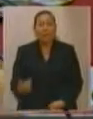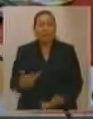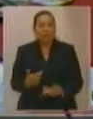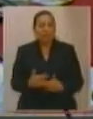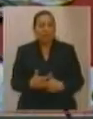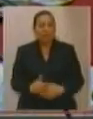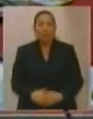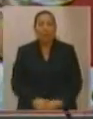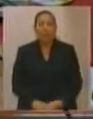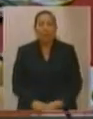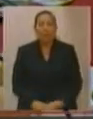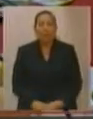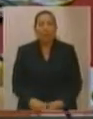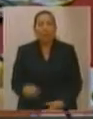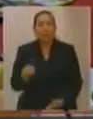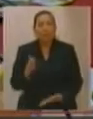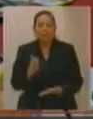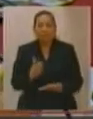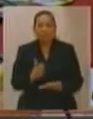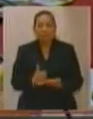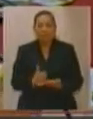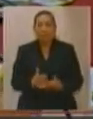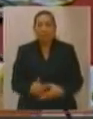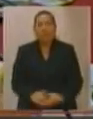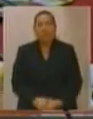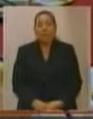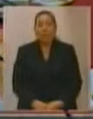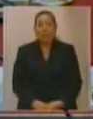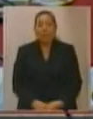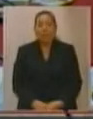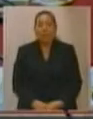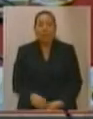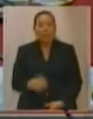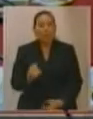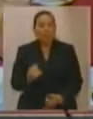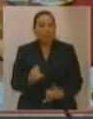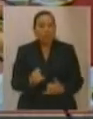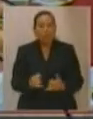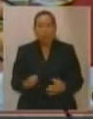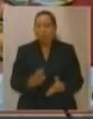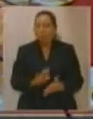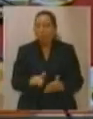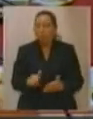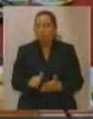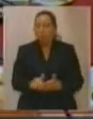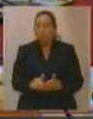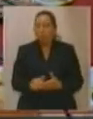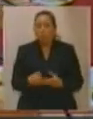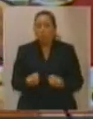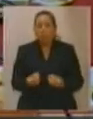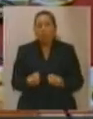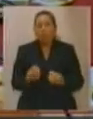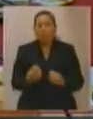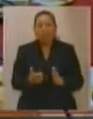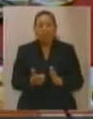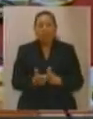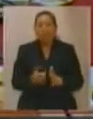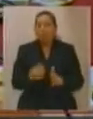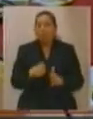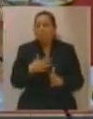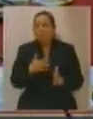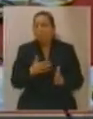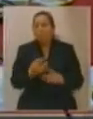libre disposición o la mitad de libre disposición o por último de la totalidad de mis bienes en calidad de legado y qué sé